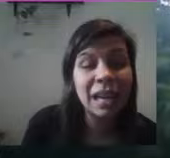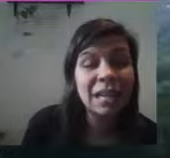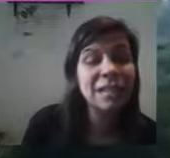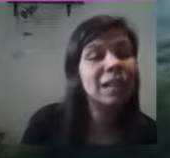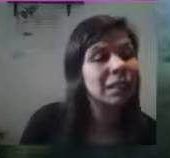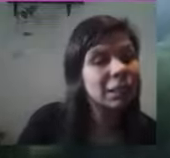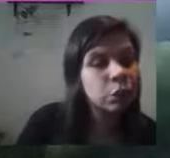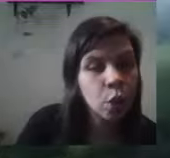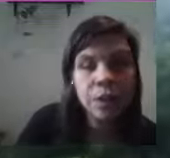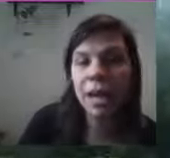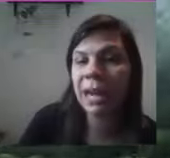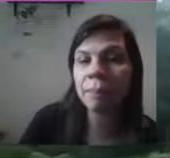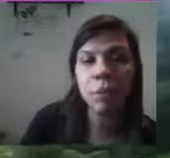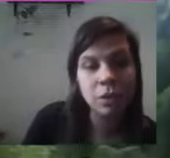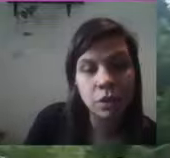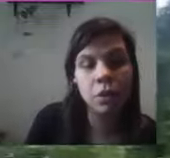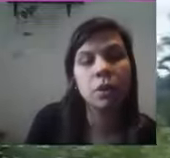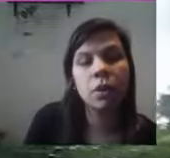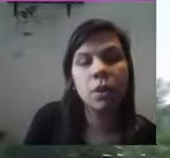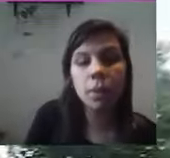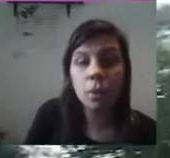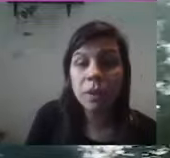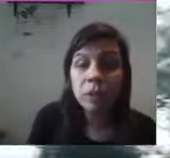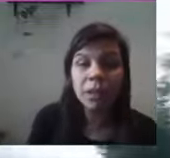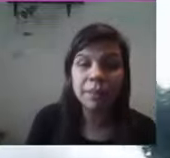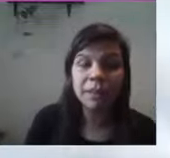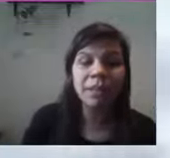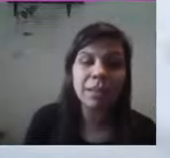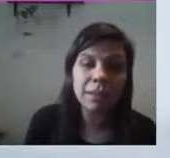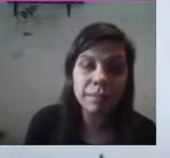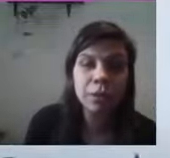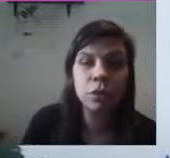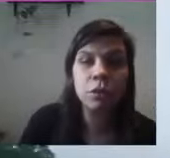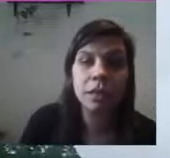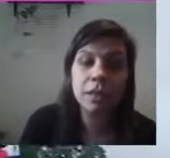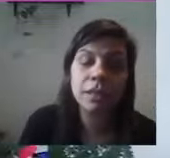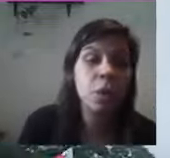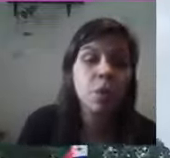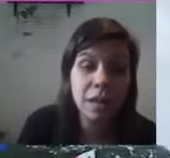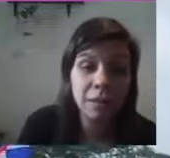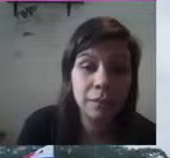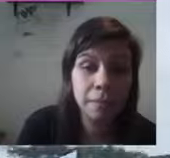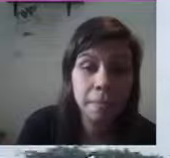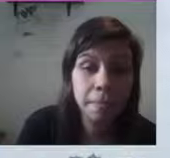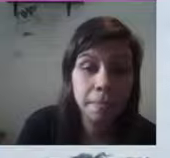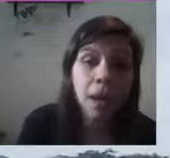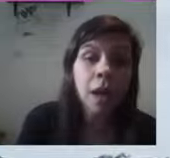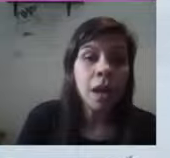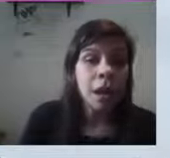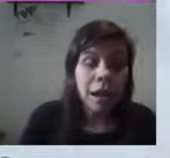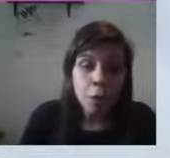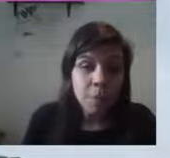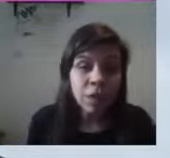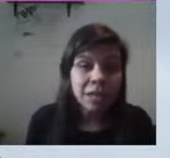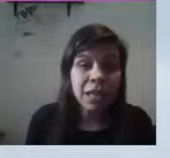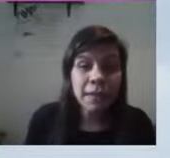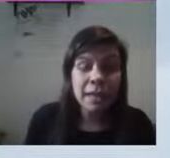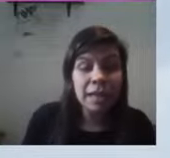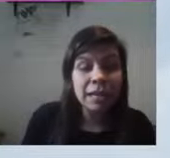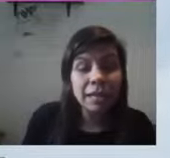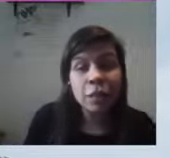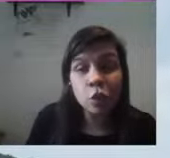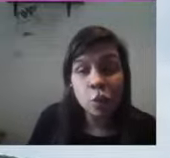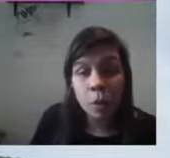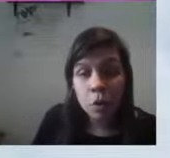fundamentales de toda la población, promoviendo un ambiente de respeto y seguridad. La Comisión